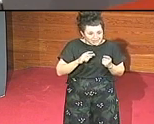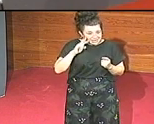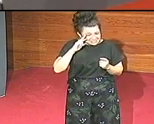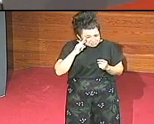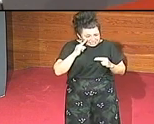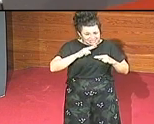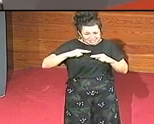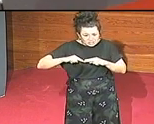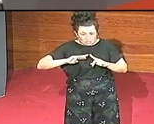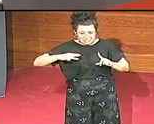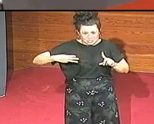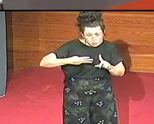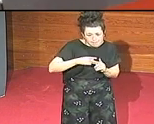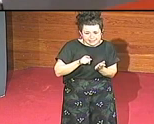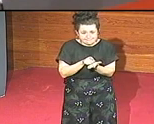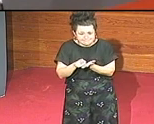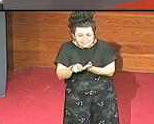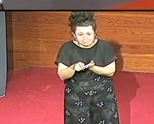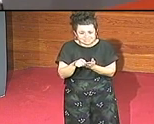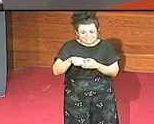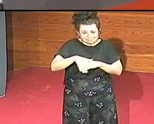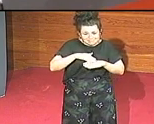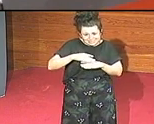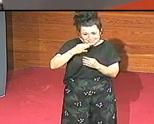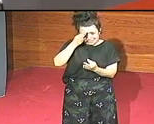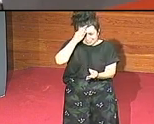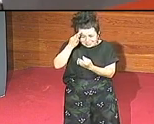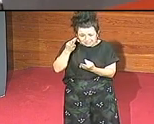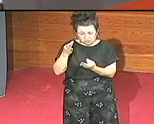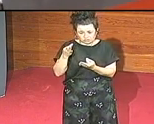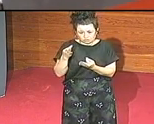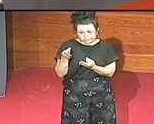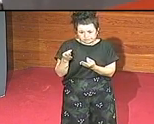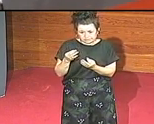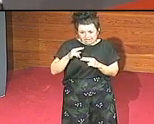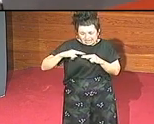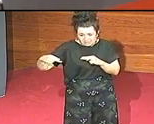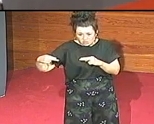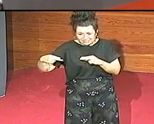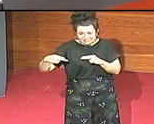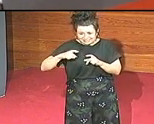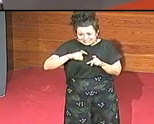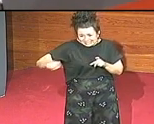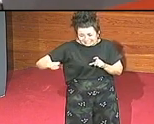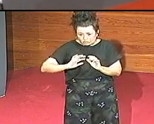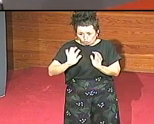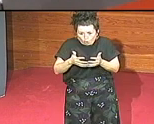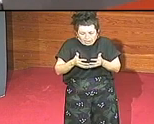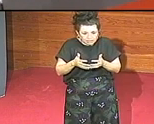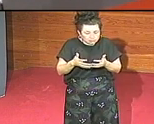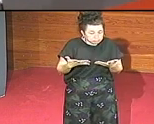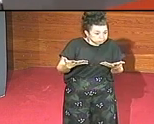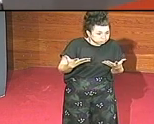bases de datos mapas de internet editores estadísticos online ya un montón de cosas que nos podéis ni